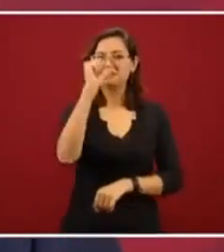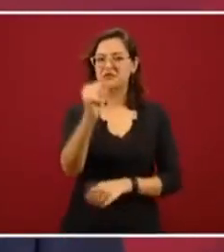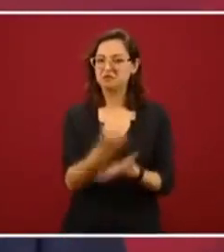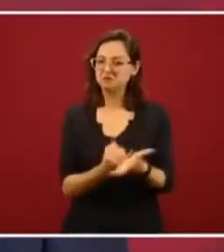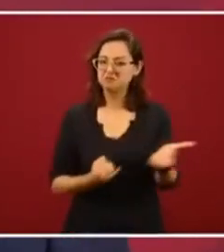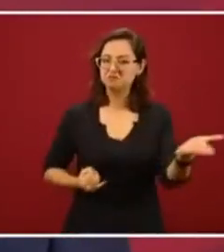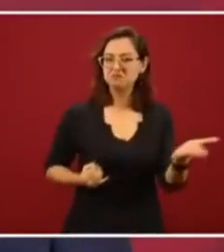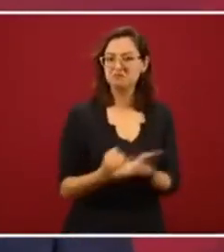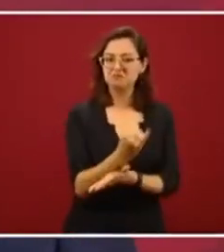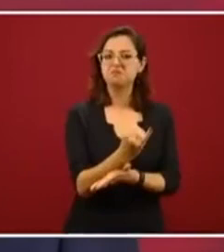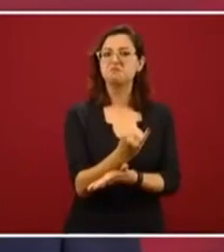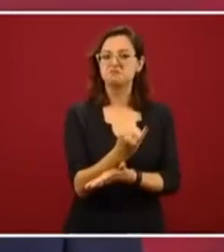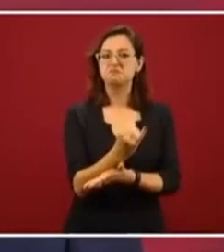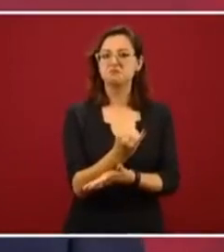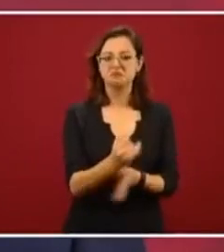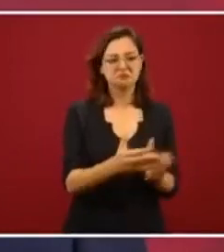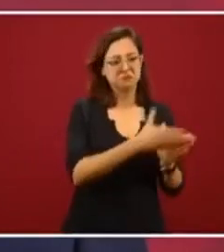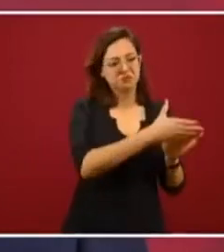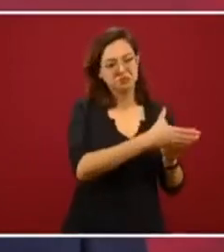Y eso